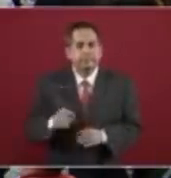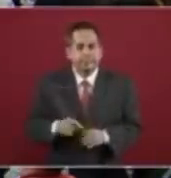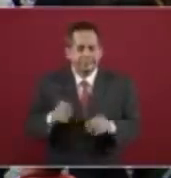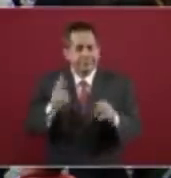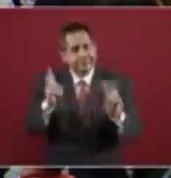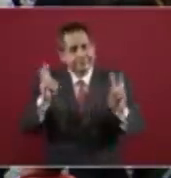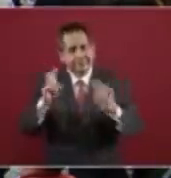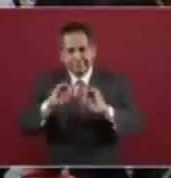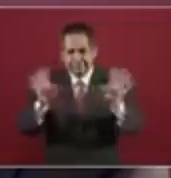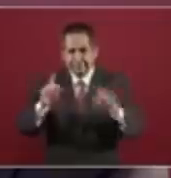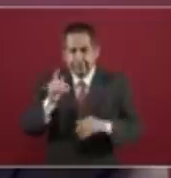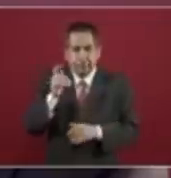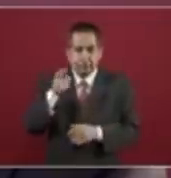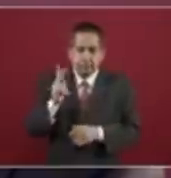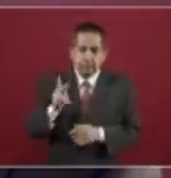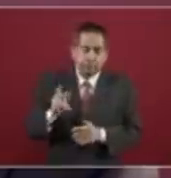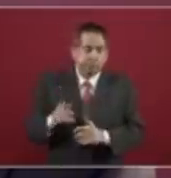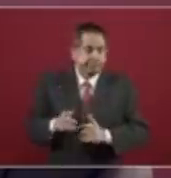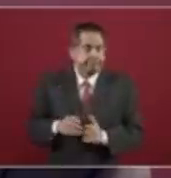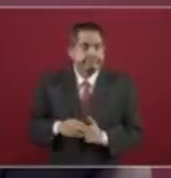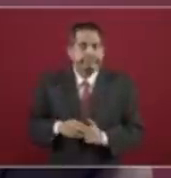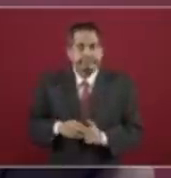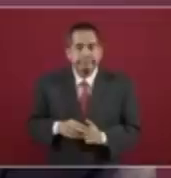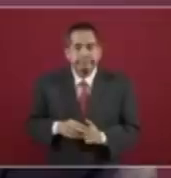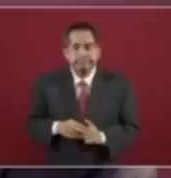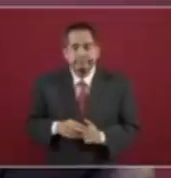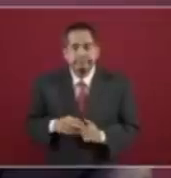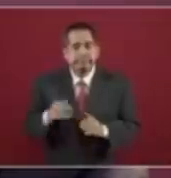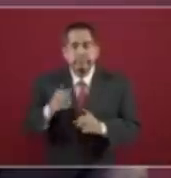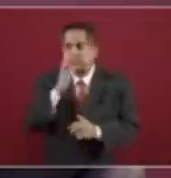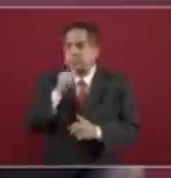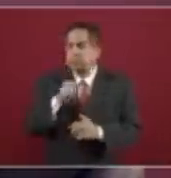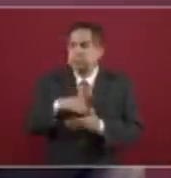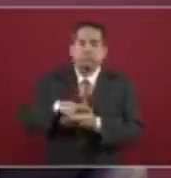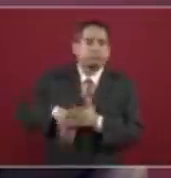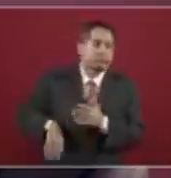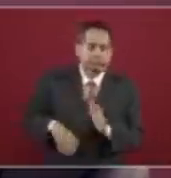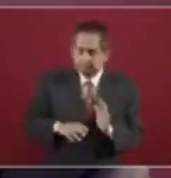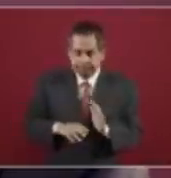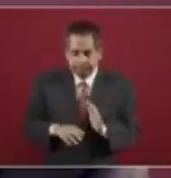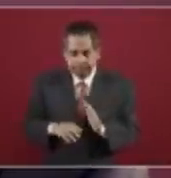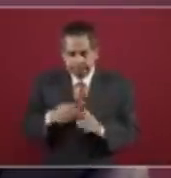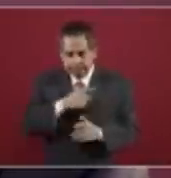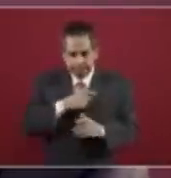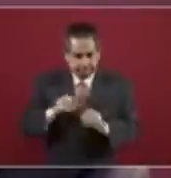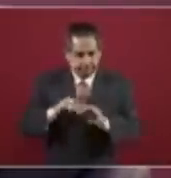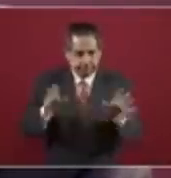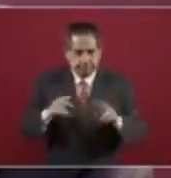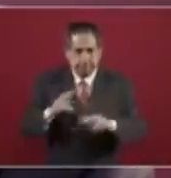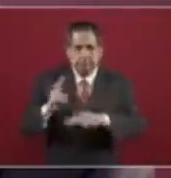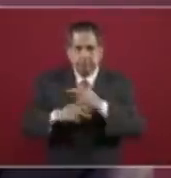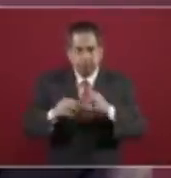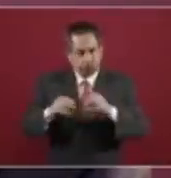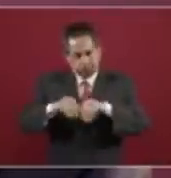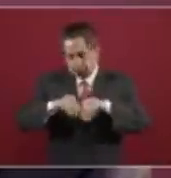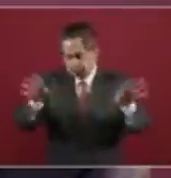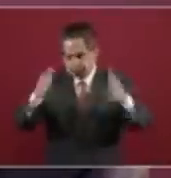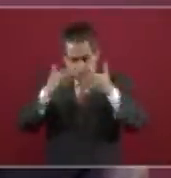delicado, pero pues no podemos ocultar nada. Hay que ventilar